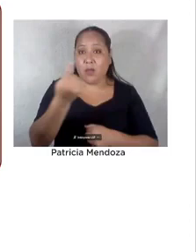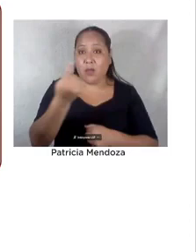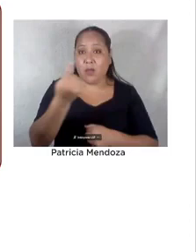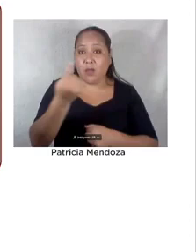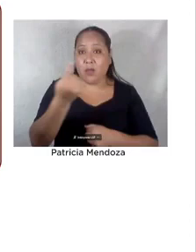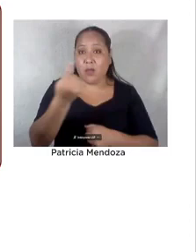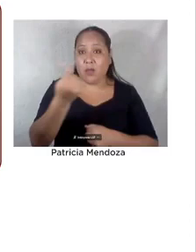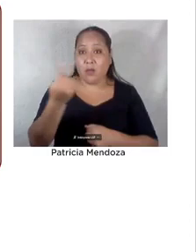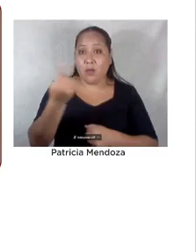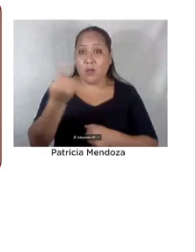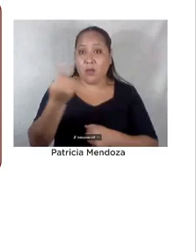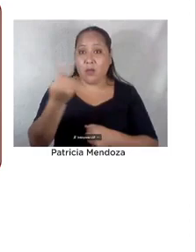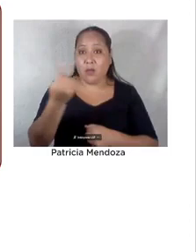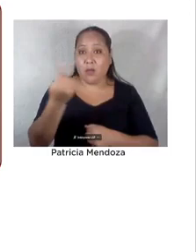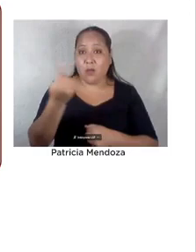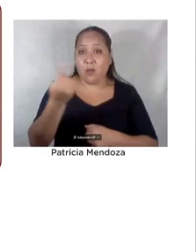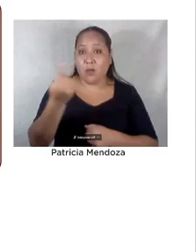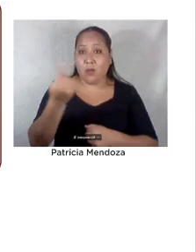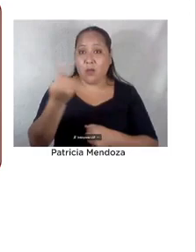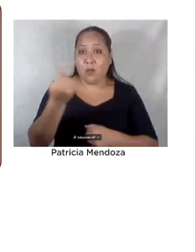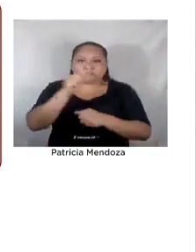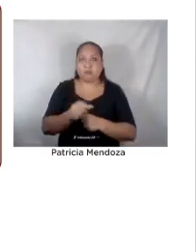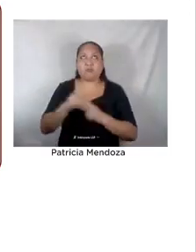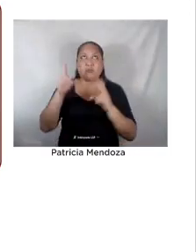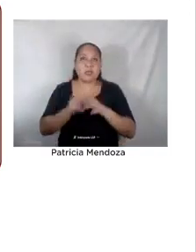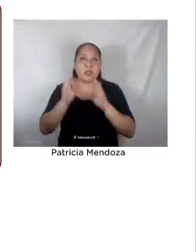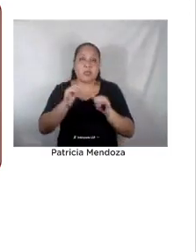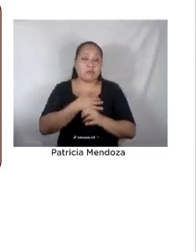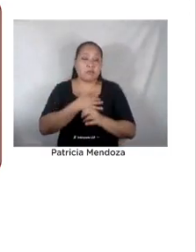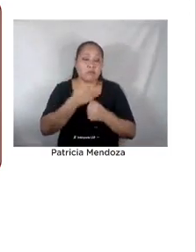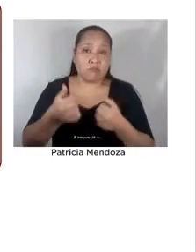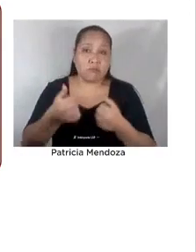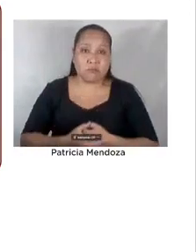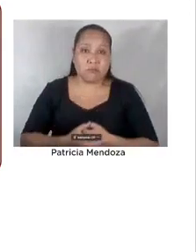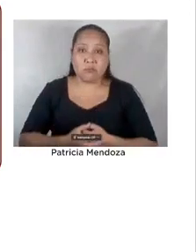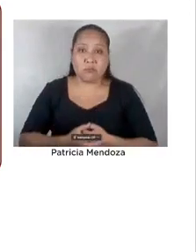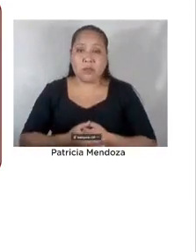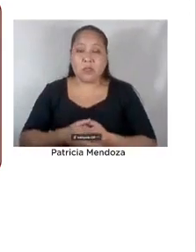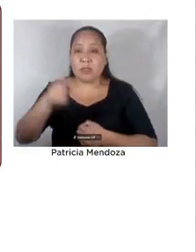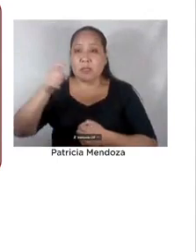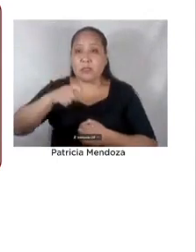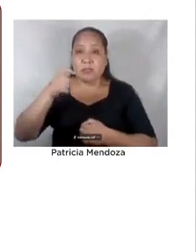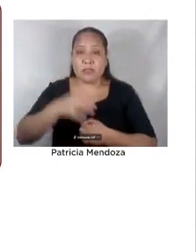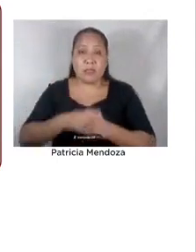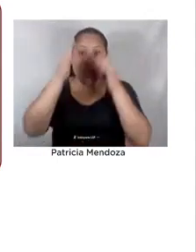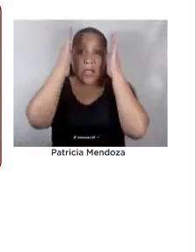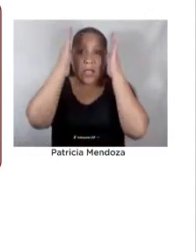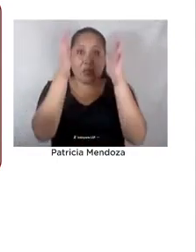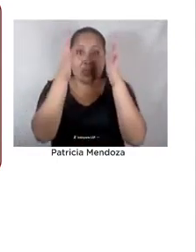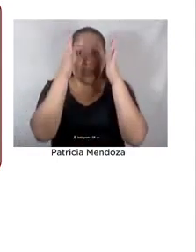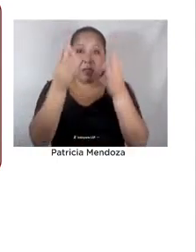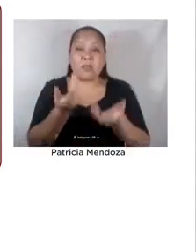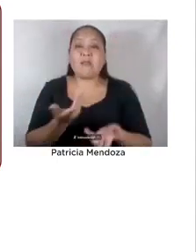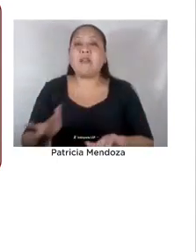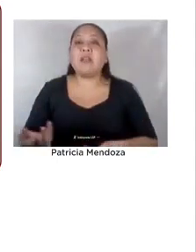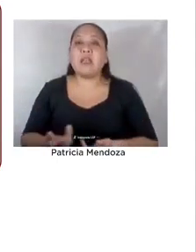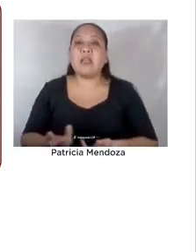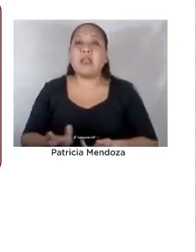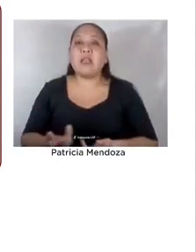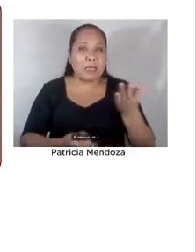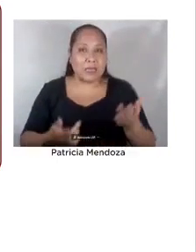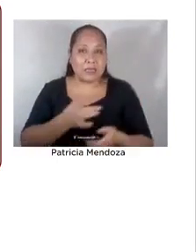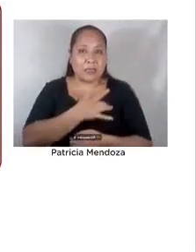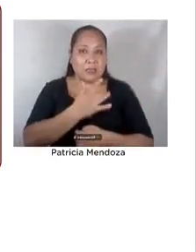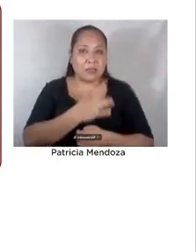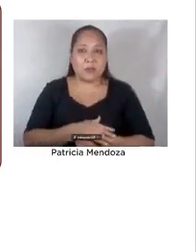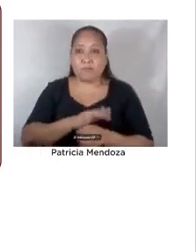continuo, no es una cosa que se queda quietecita siempre. Entonces, tenemos que también estar muy atentos a lo que esto va pasando. De